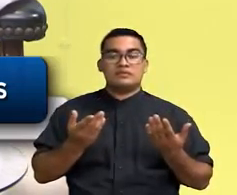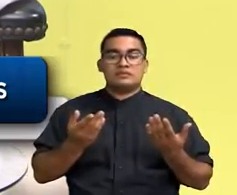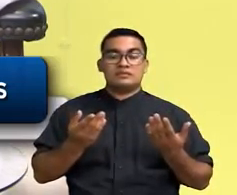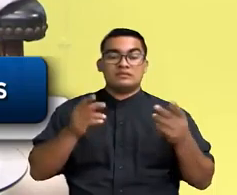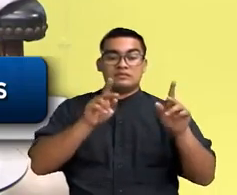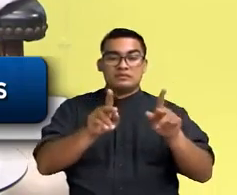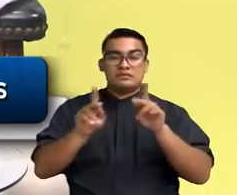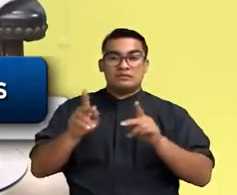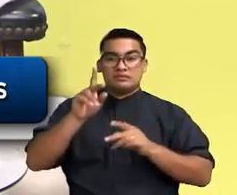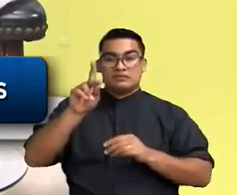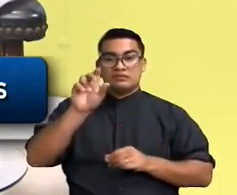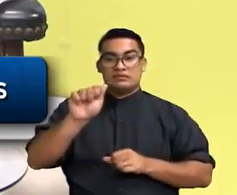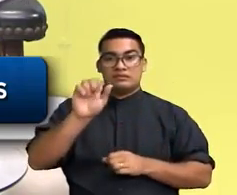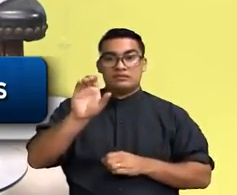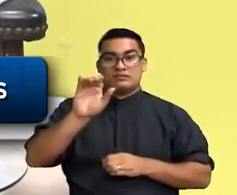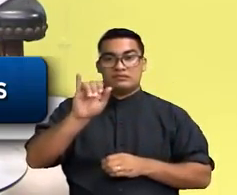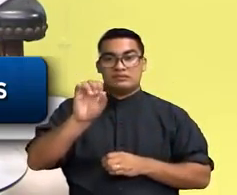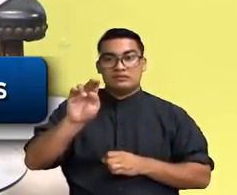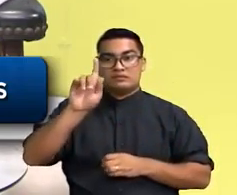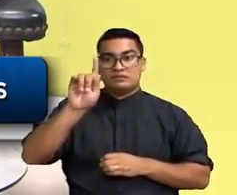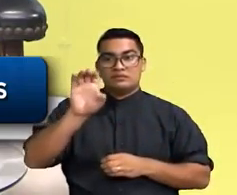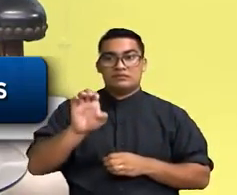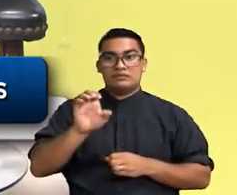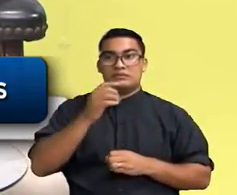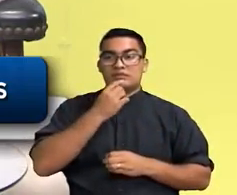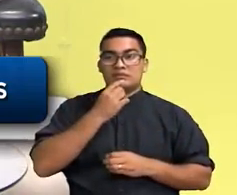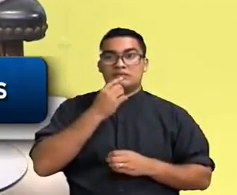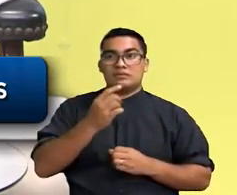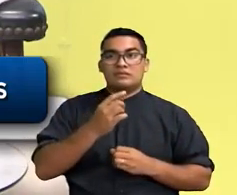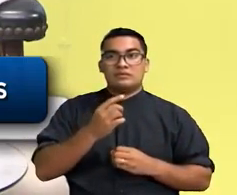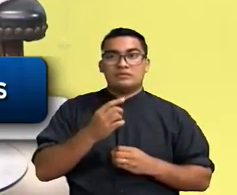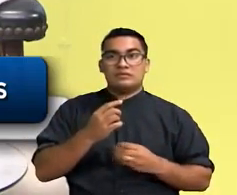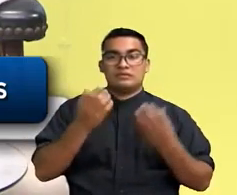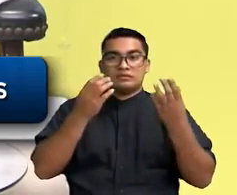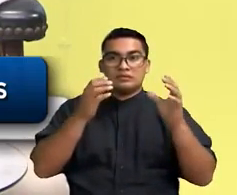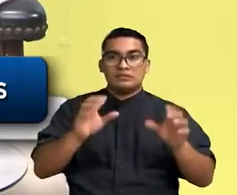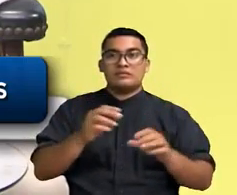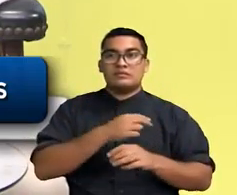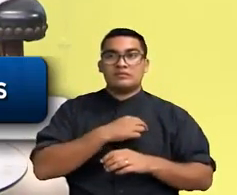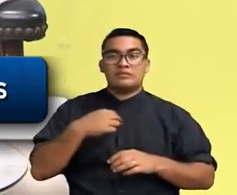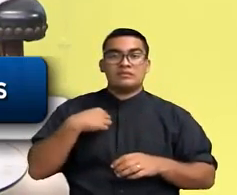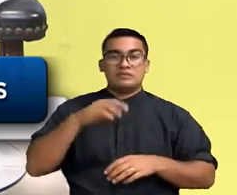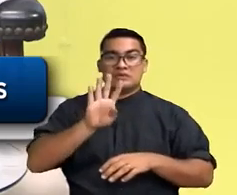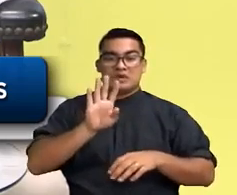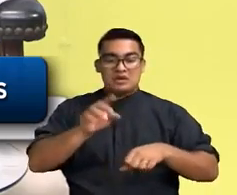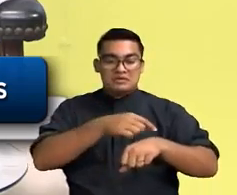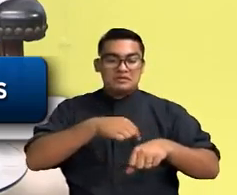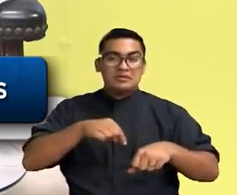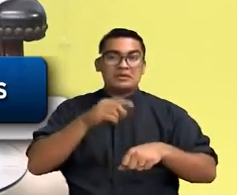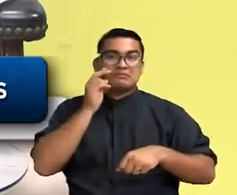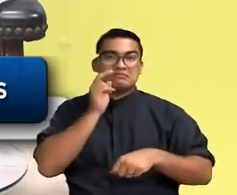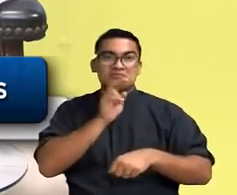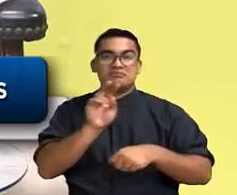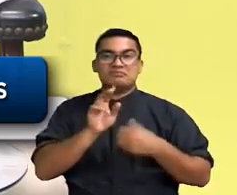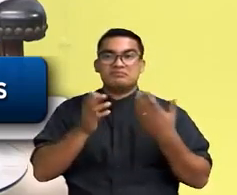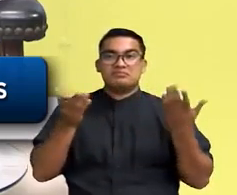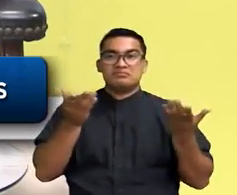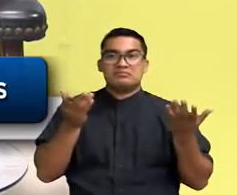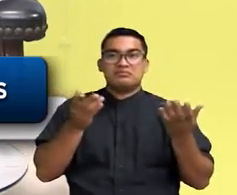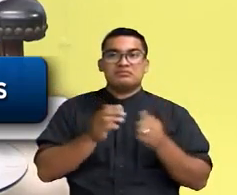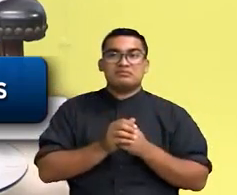¿no? Cambiarle, digamos, si él se apoya, si él pasa 4 horas viendo hacia arriba